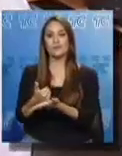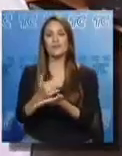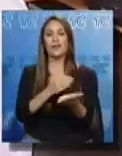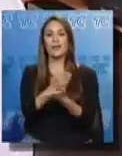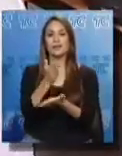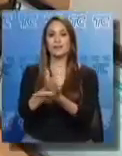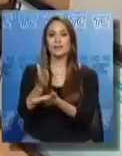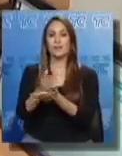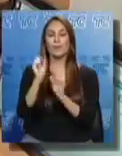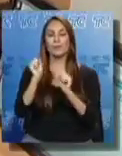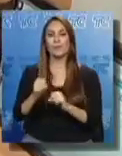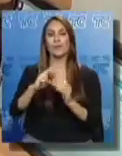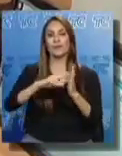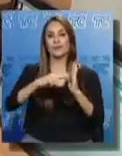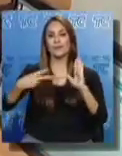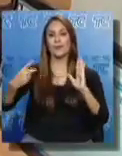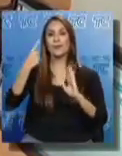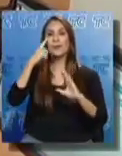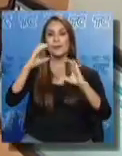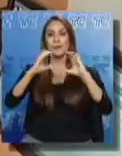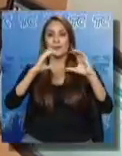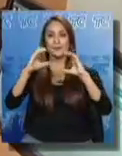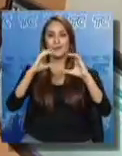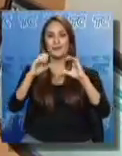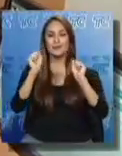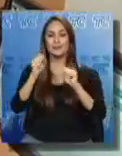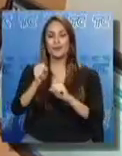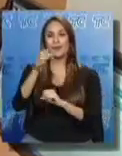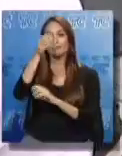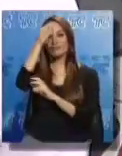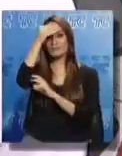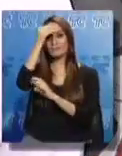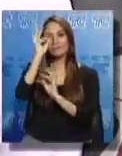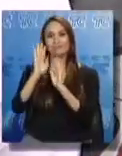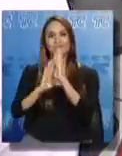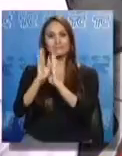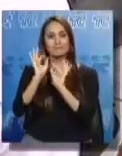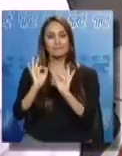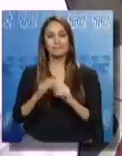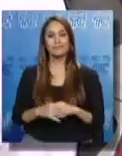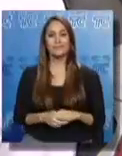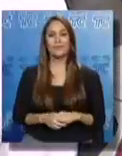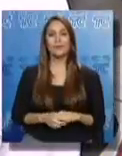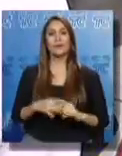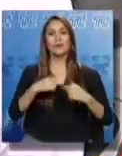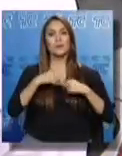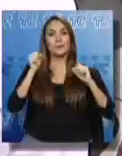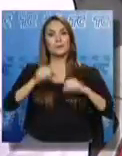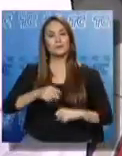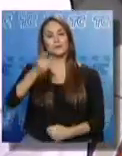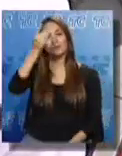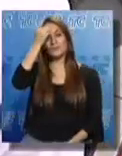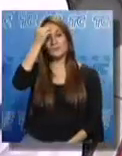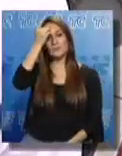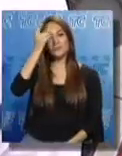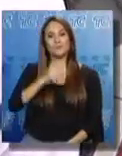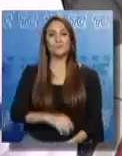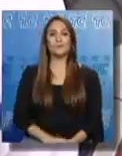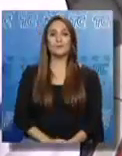nuevas tecnologías de información y comunicación para su desarrollo intelectual. Podemos hacer los deberes y las